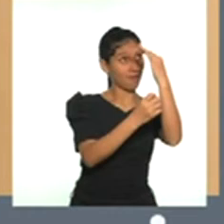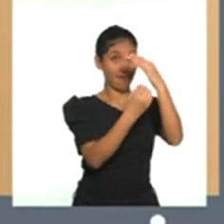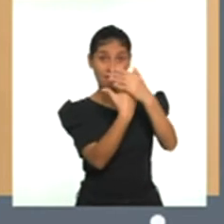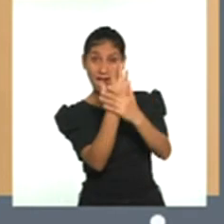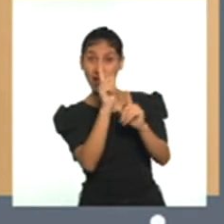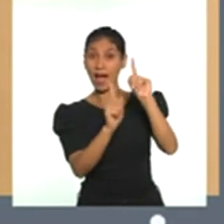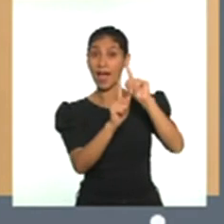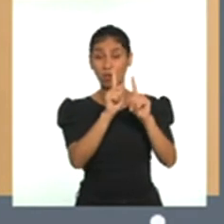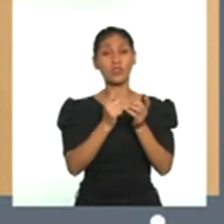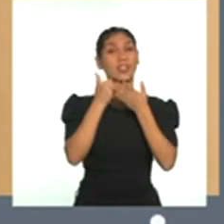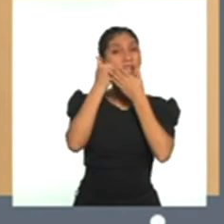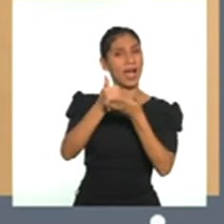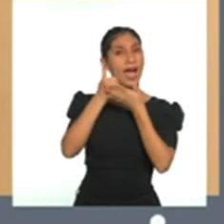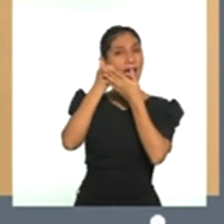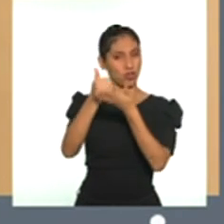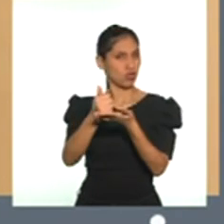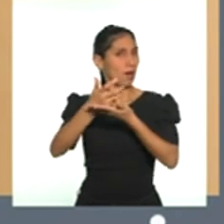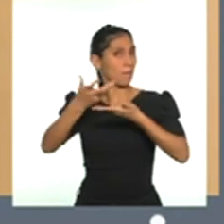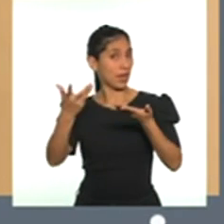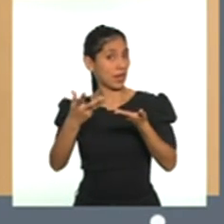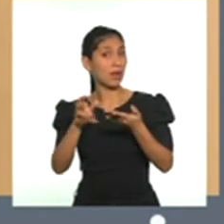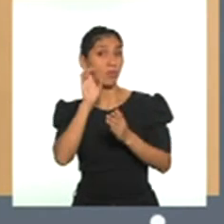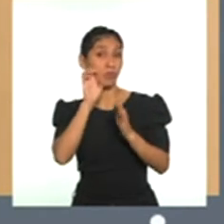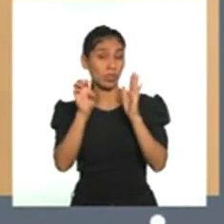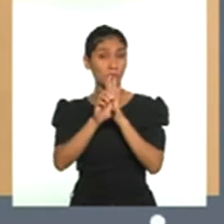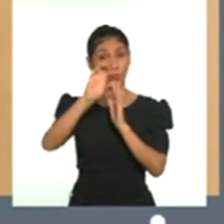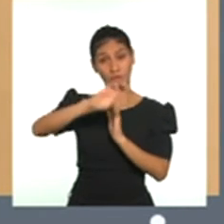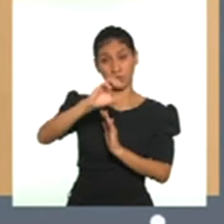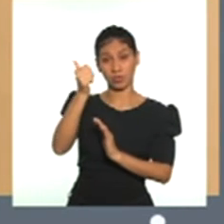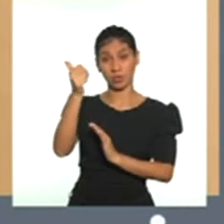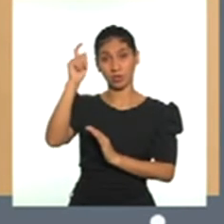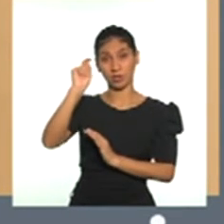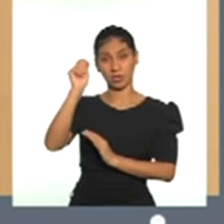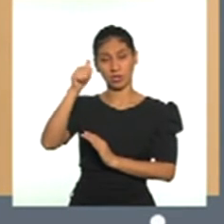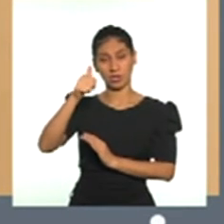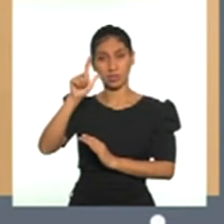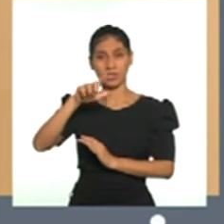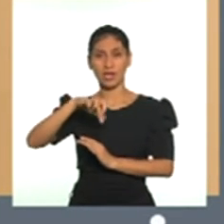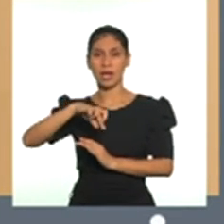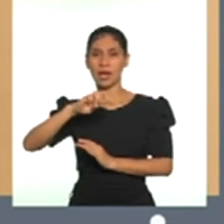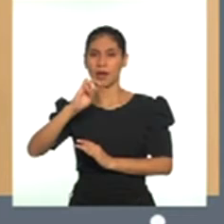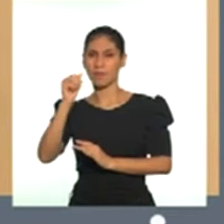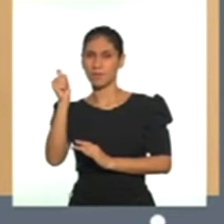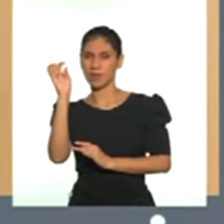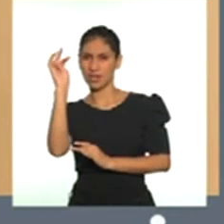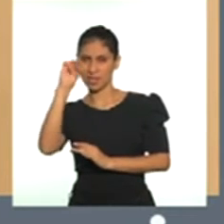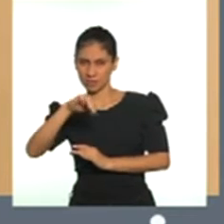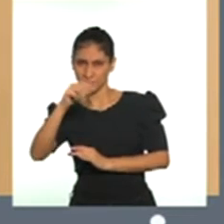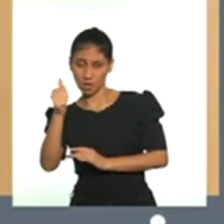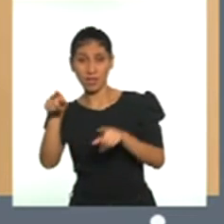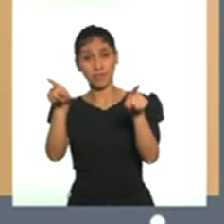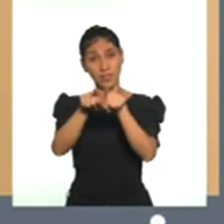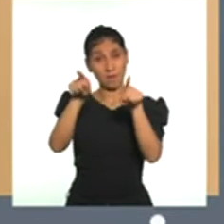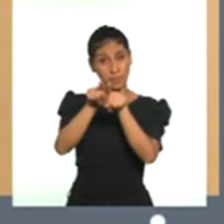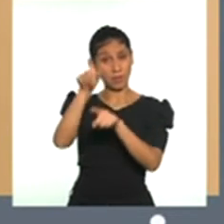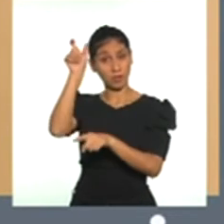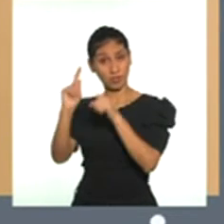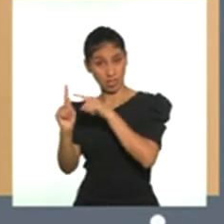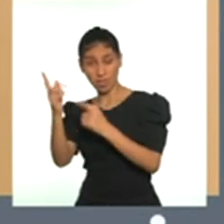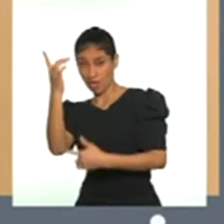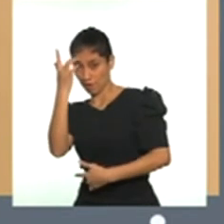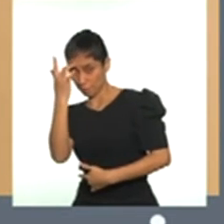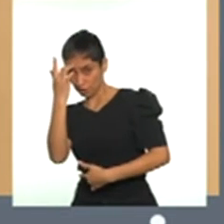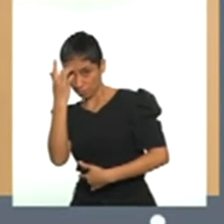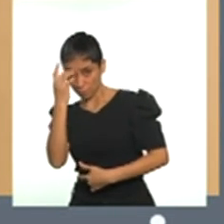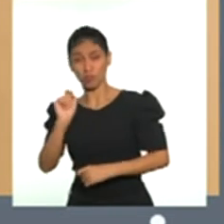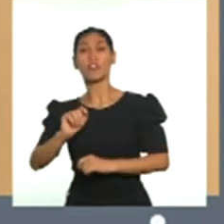para aplicarla a ciertas superficies del cuerpo, como cataplasma o como baño. O el paciente bebe un extracto